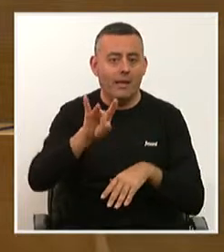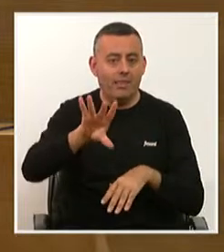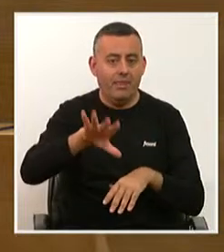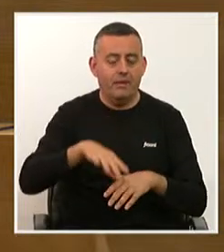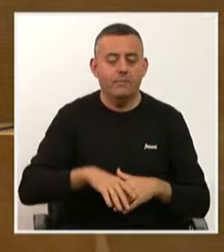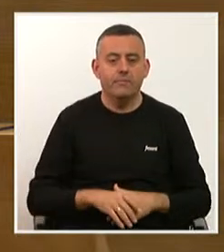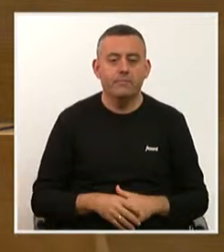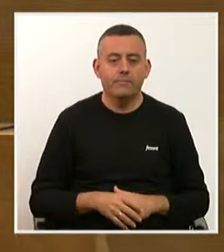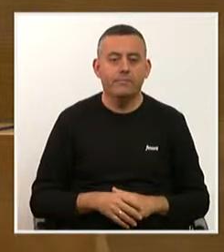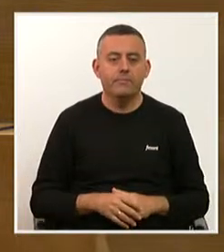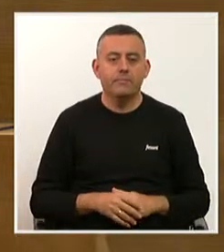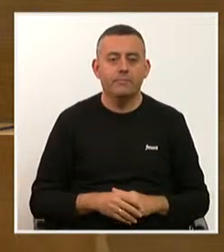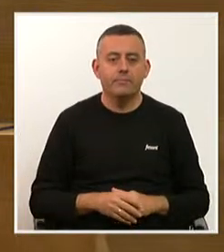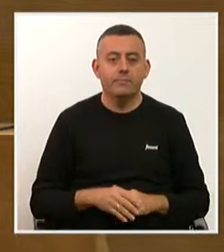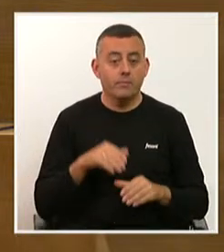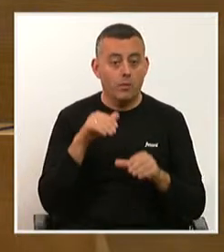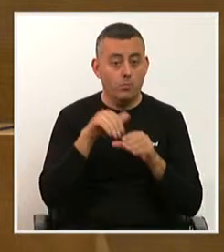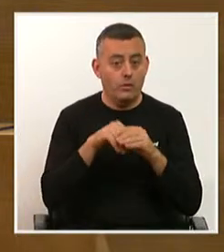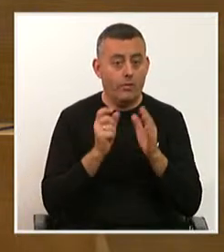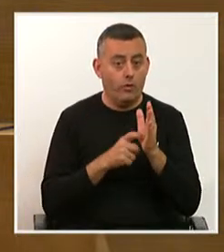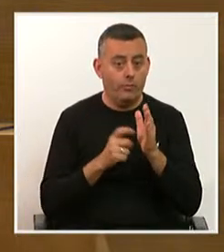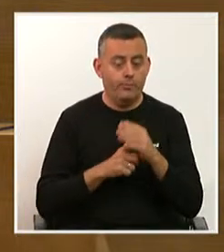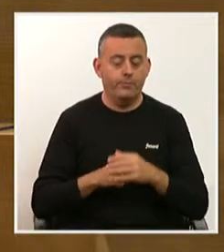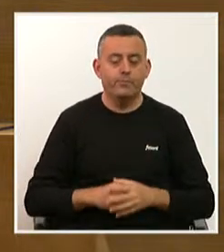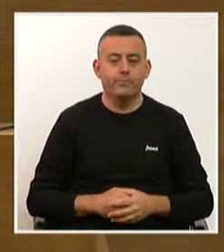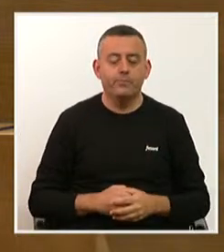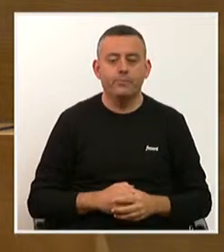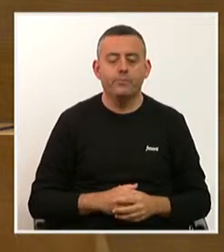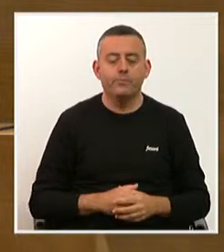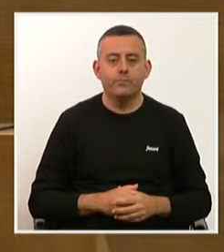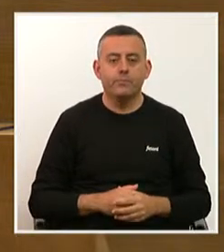1015 comienza la